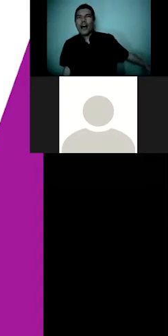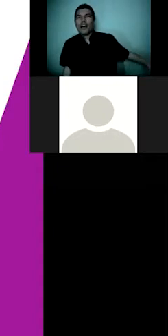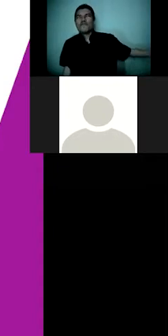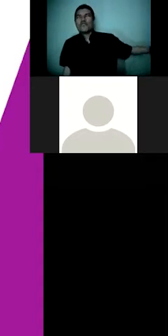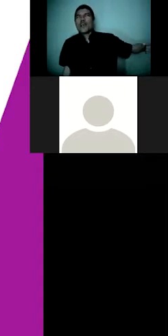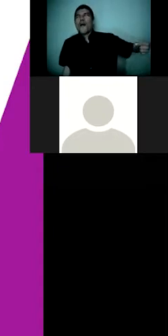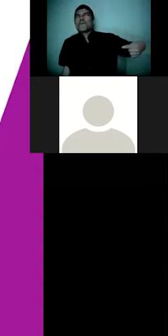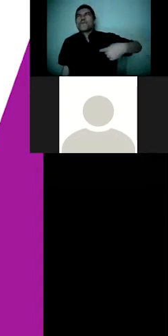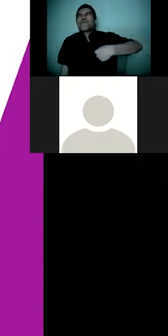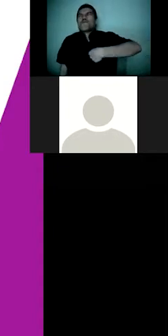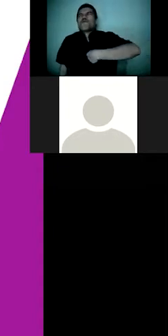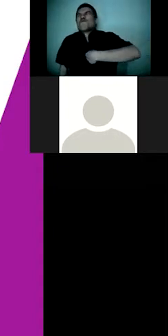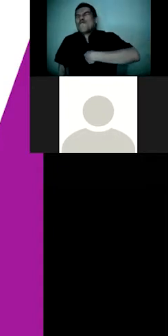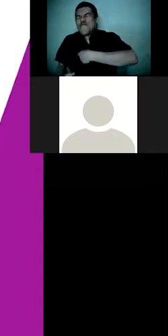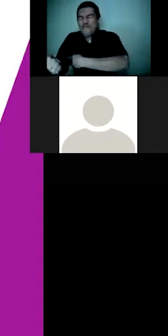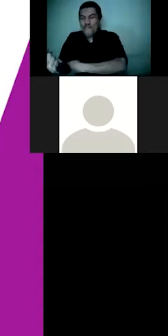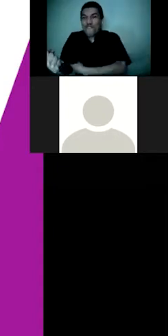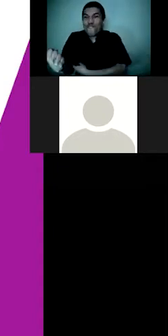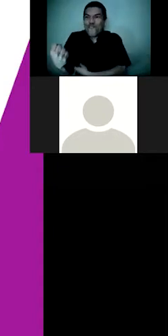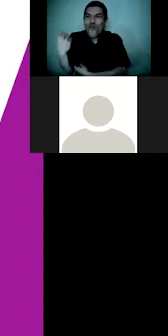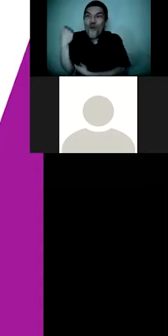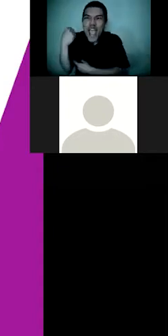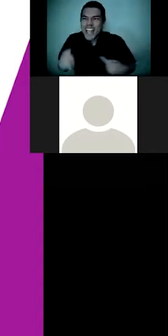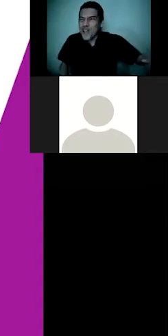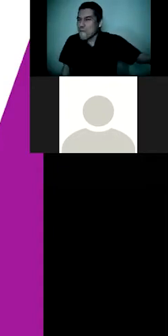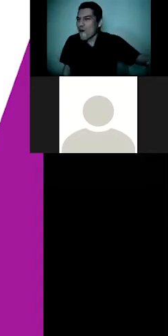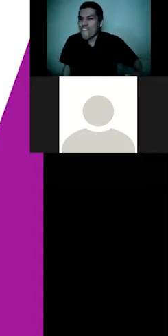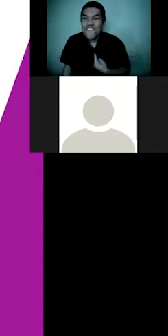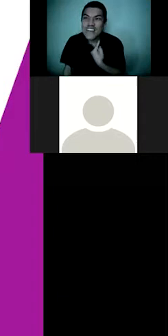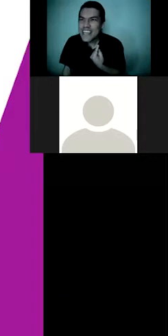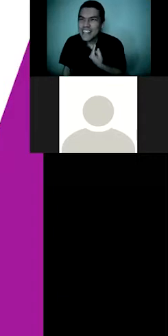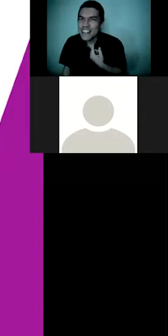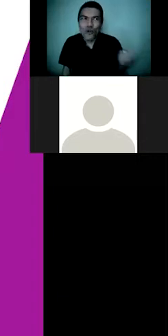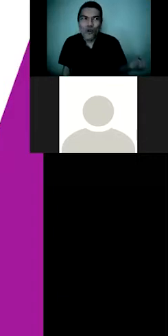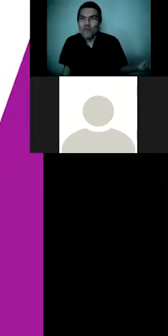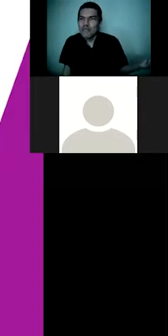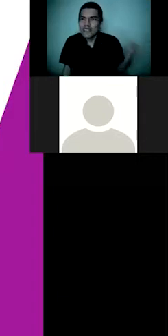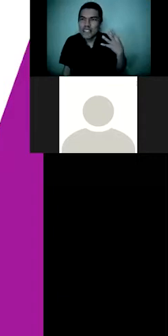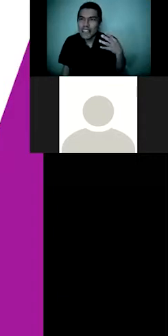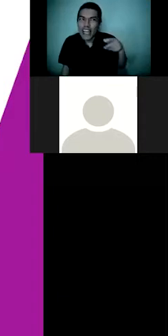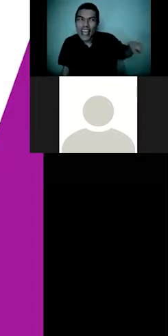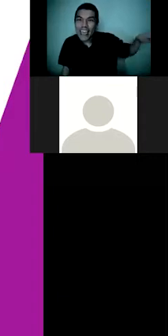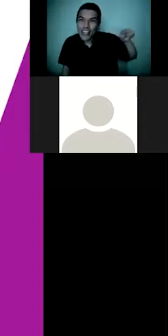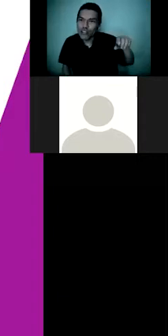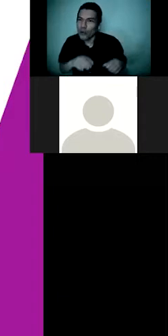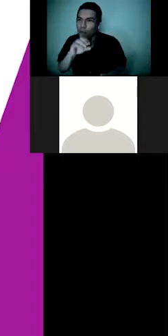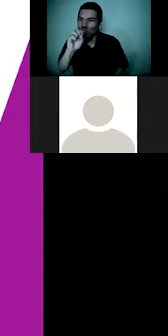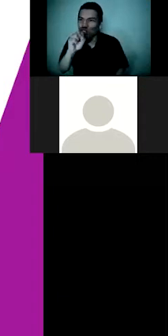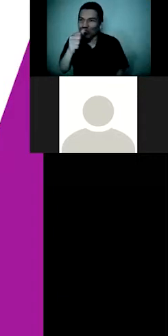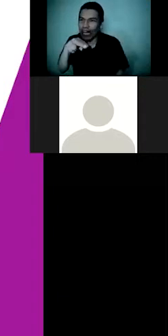Cuando me dijo eso, Dios mío, qué ofensa tan fuerte sentí,